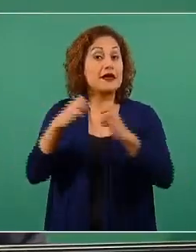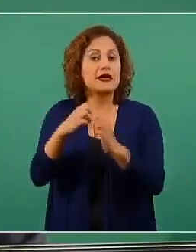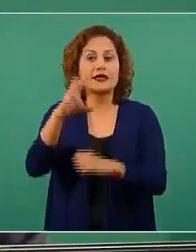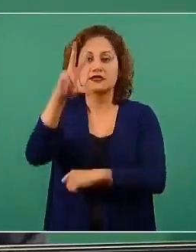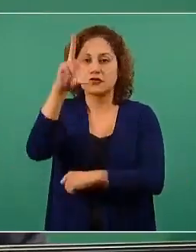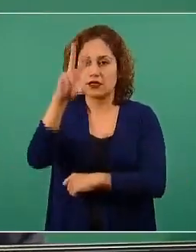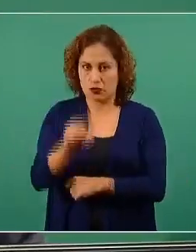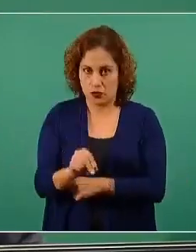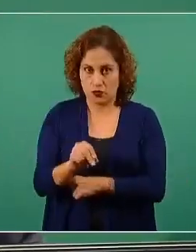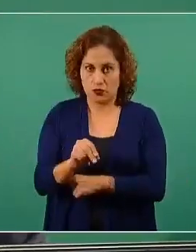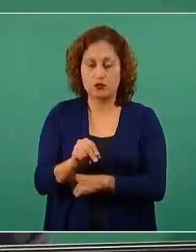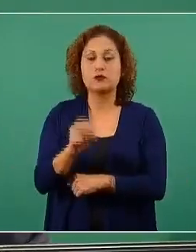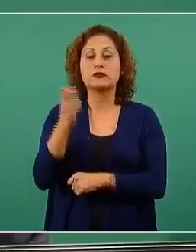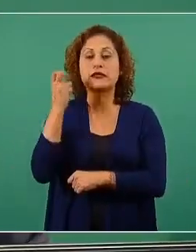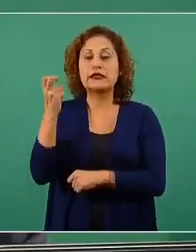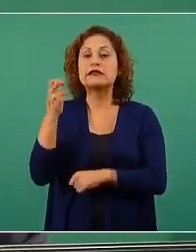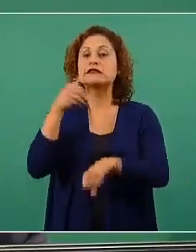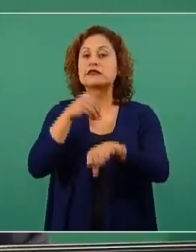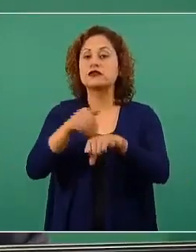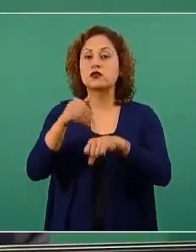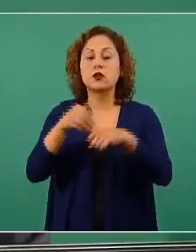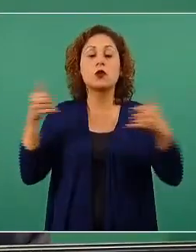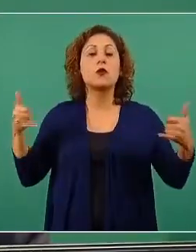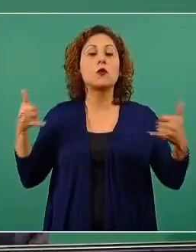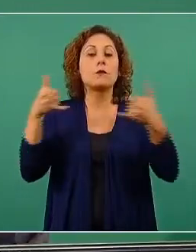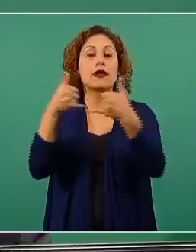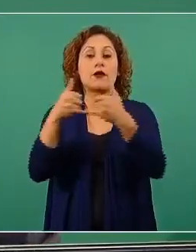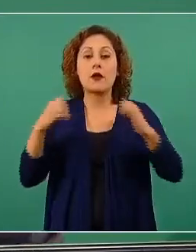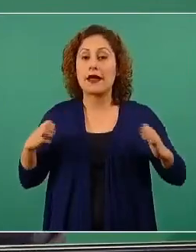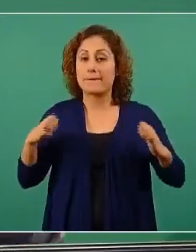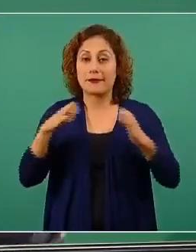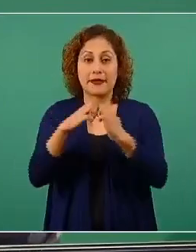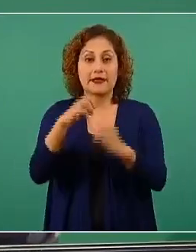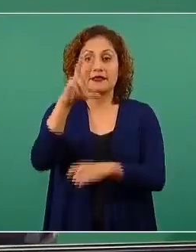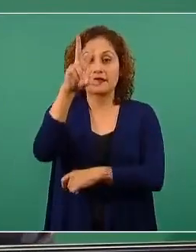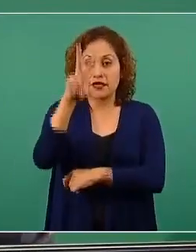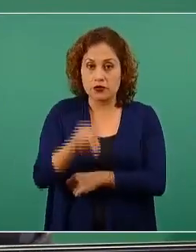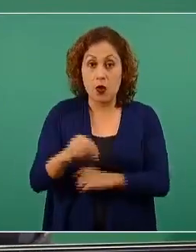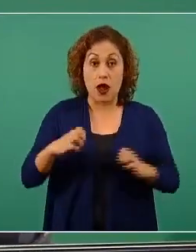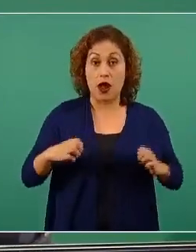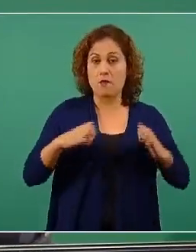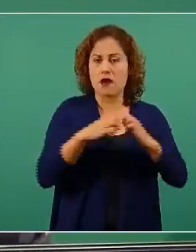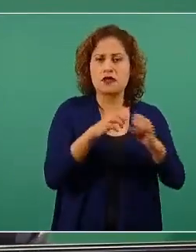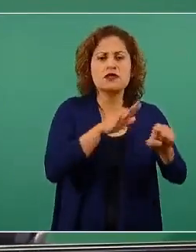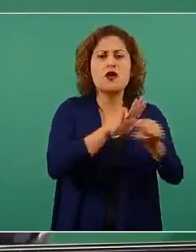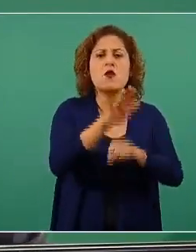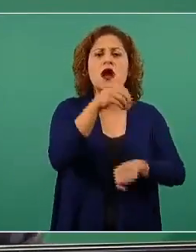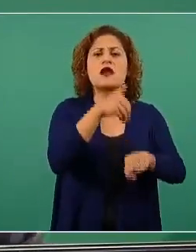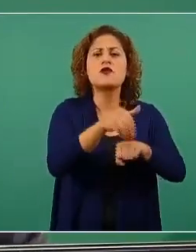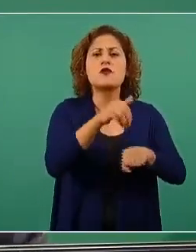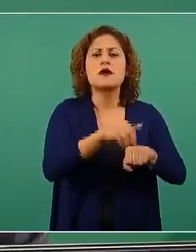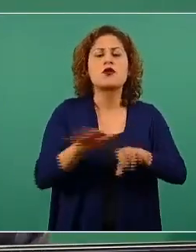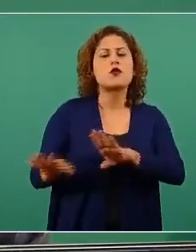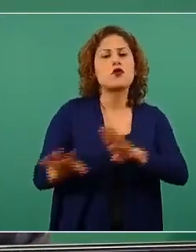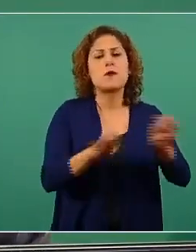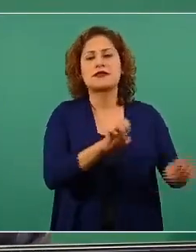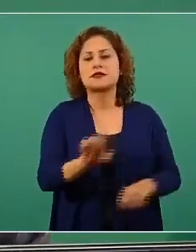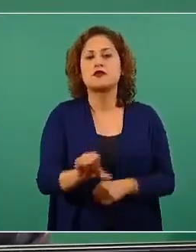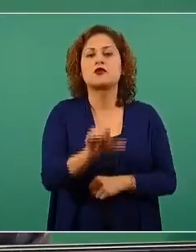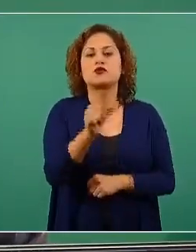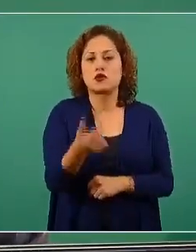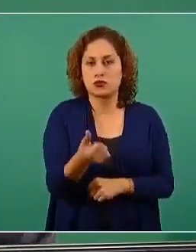No, importantísimo, no confundirse con eso. Para eso está el 911, número universal de